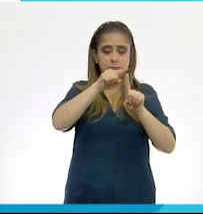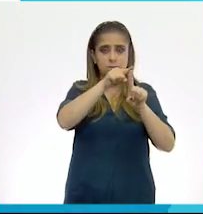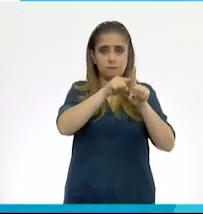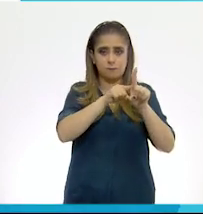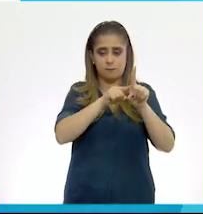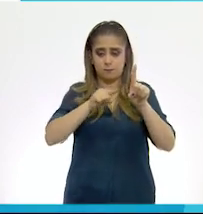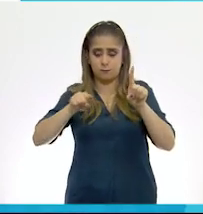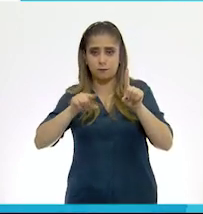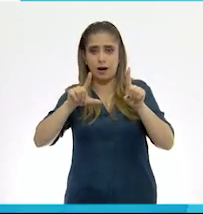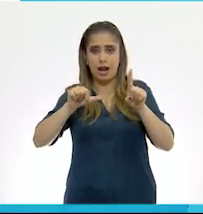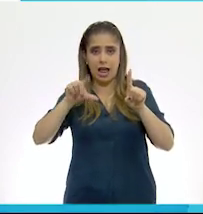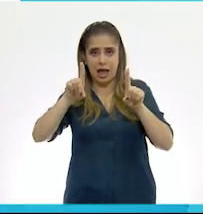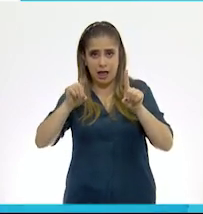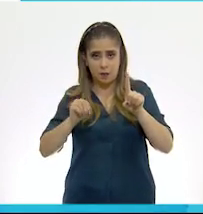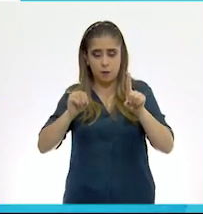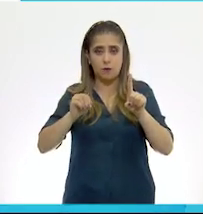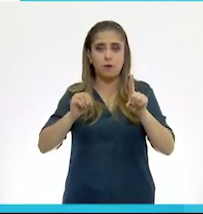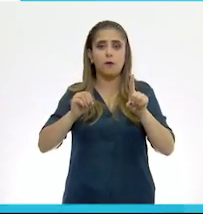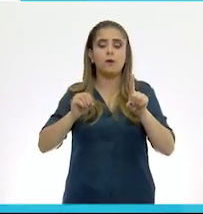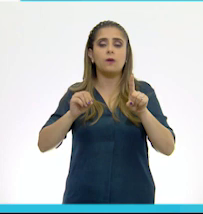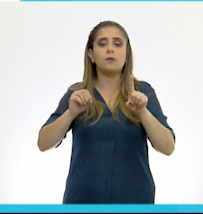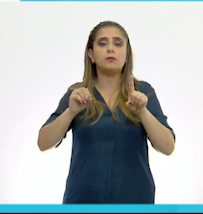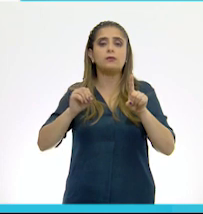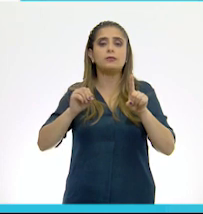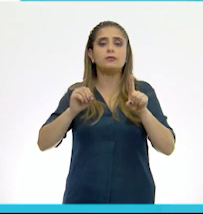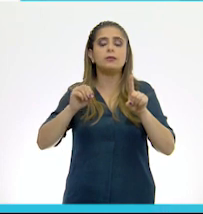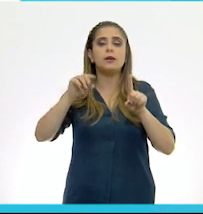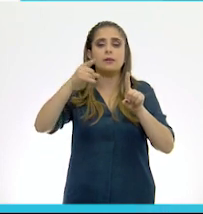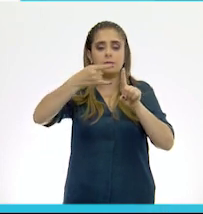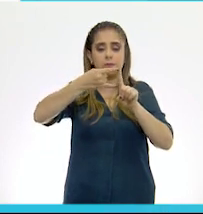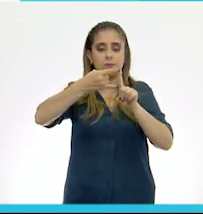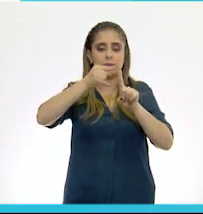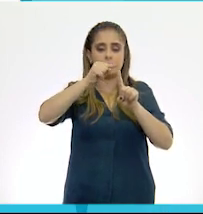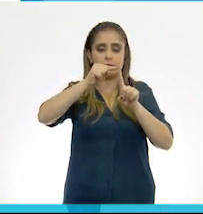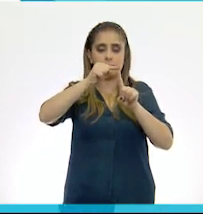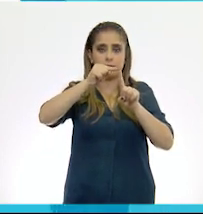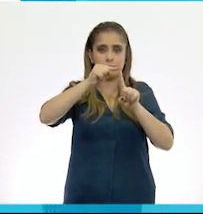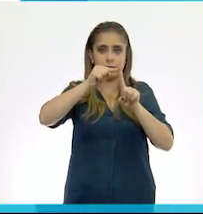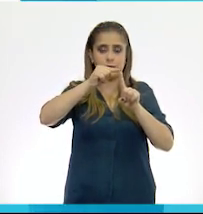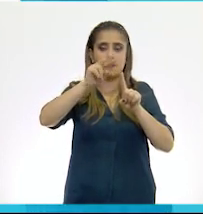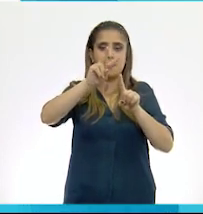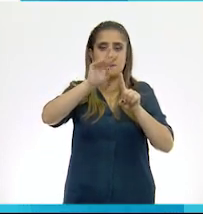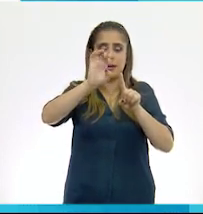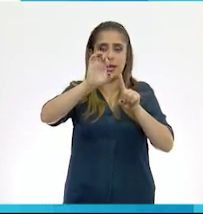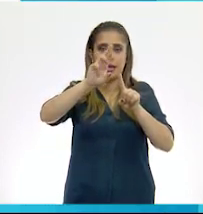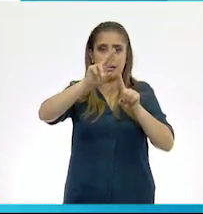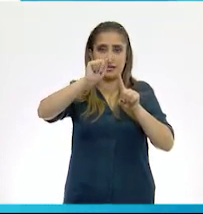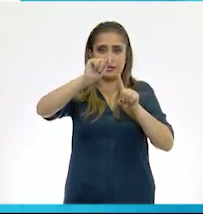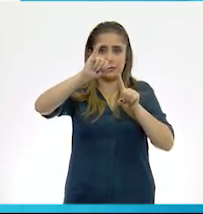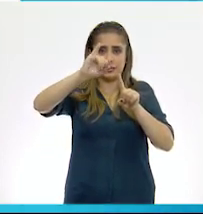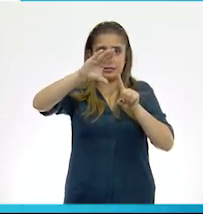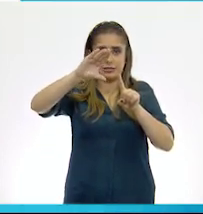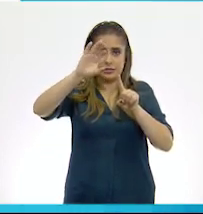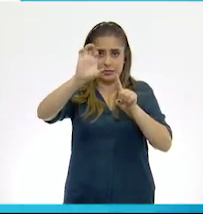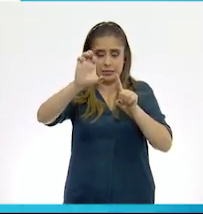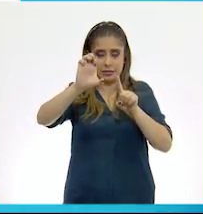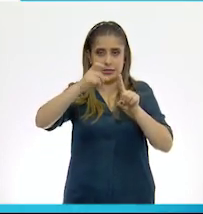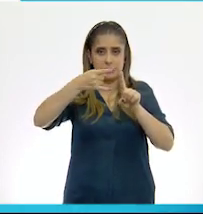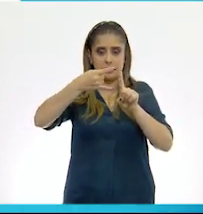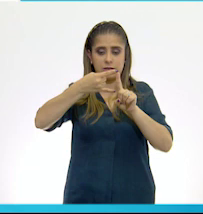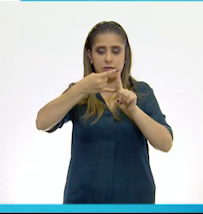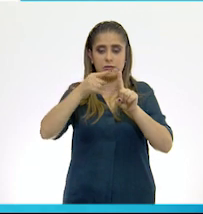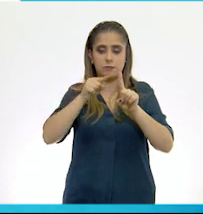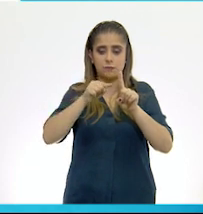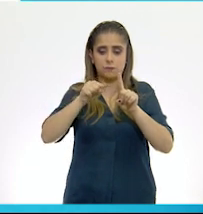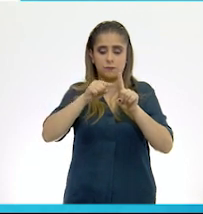lados, el vértice en cada una de las uniones de estas aristas y la